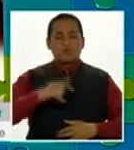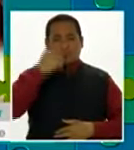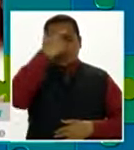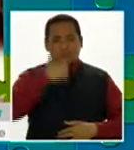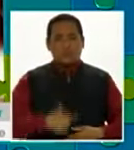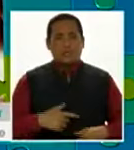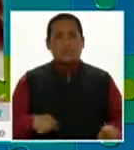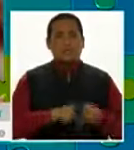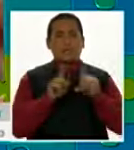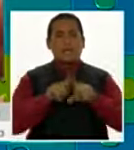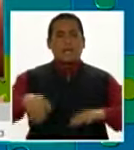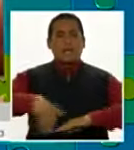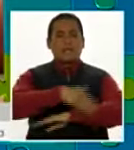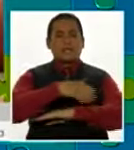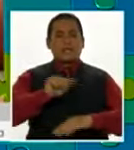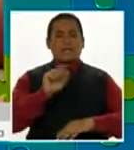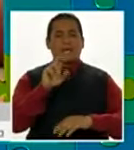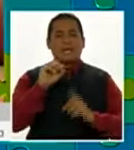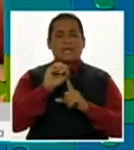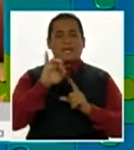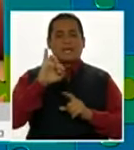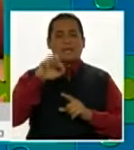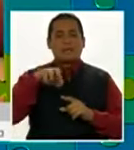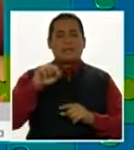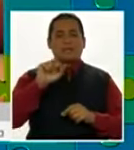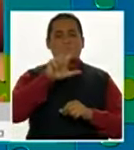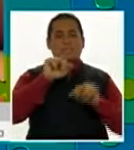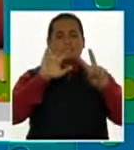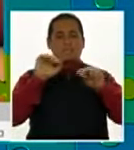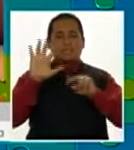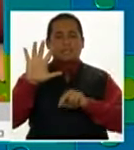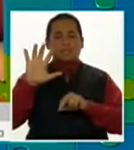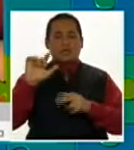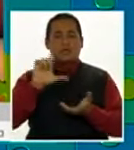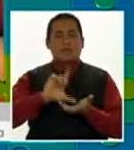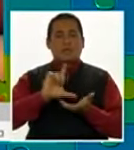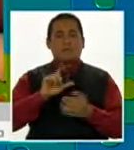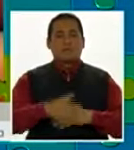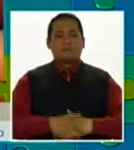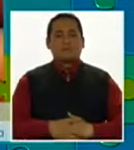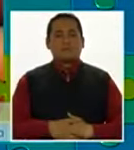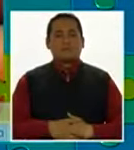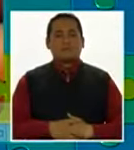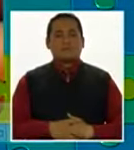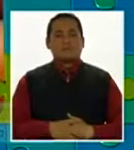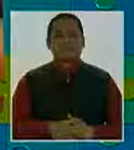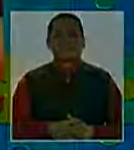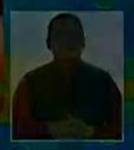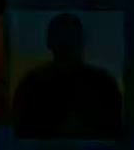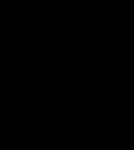su uso personal. Cito en Avenida Arequipa 375, Lima.